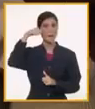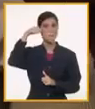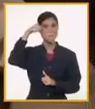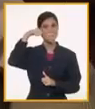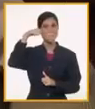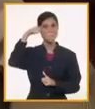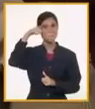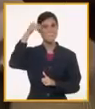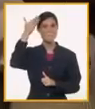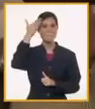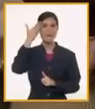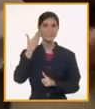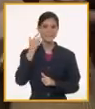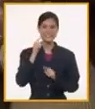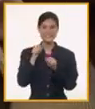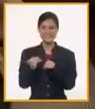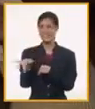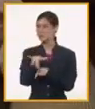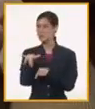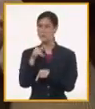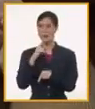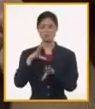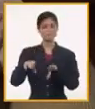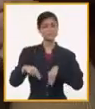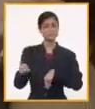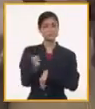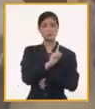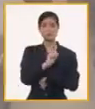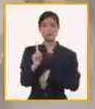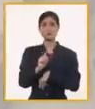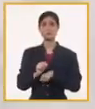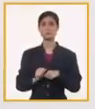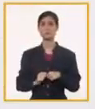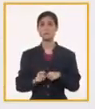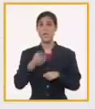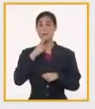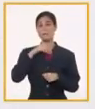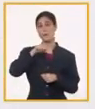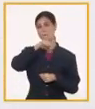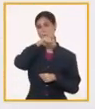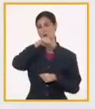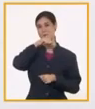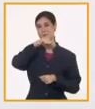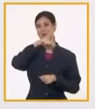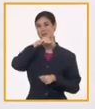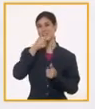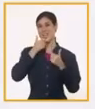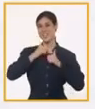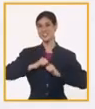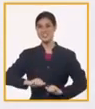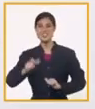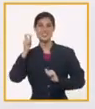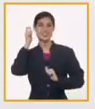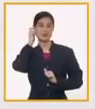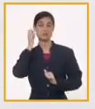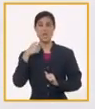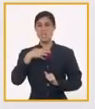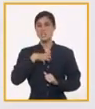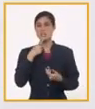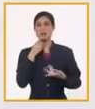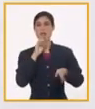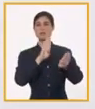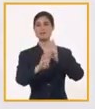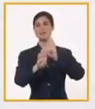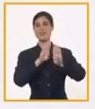los dos. Mi mamá era hija de un isleño que tenía cierta posición, tenía una tienda de esas mixtas, ¿no? De